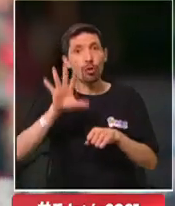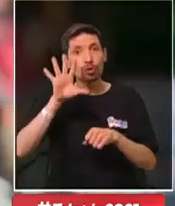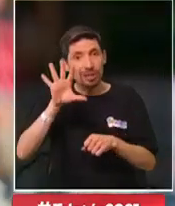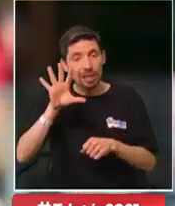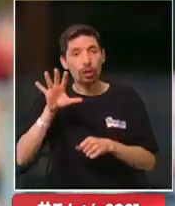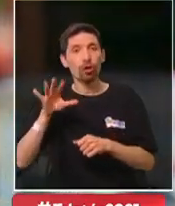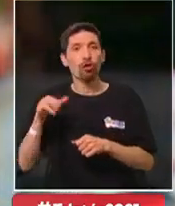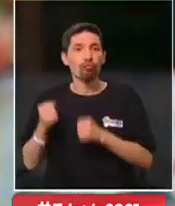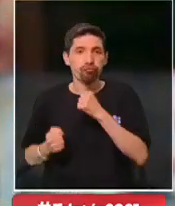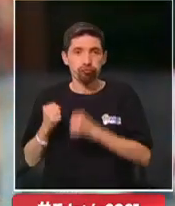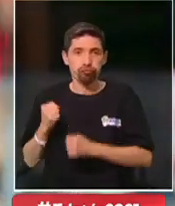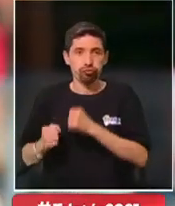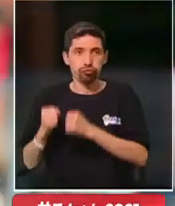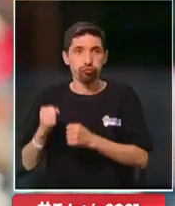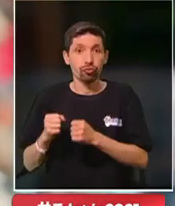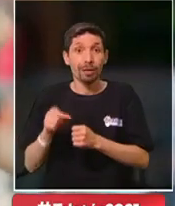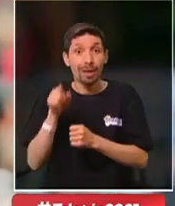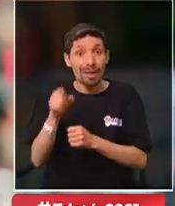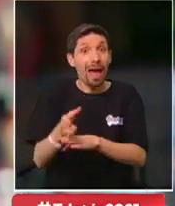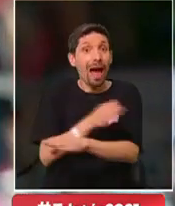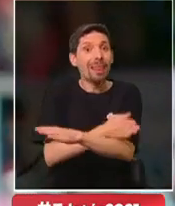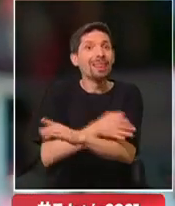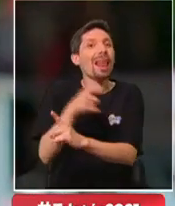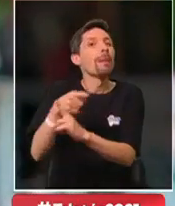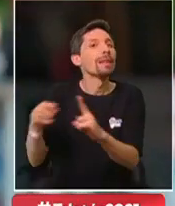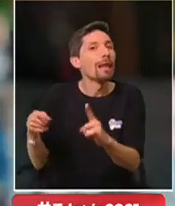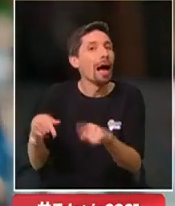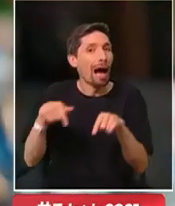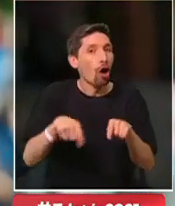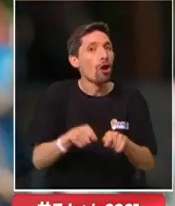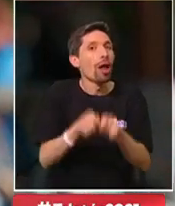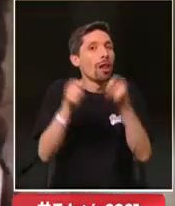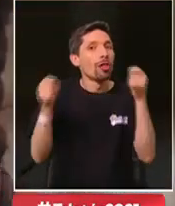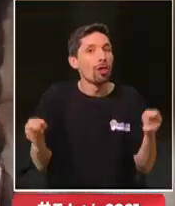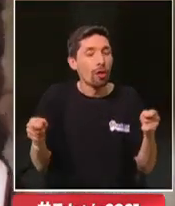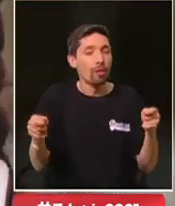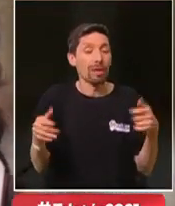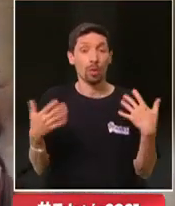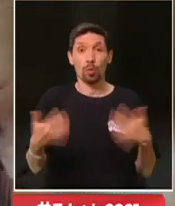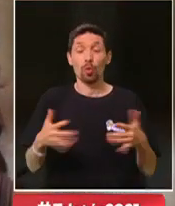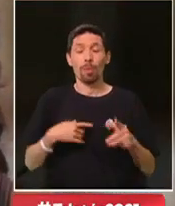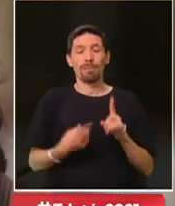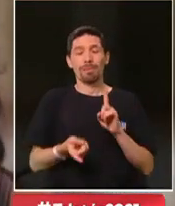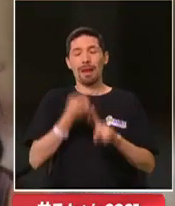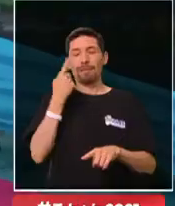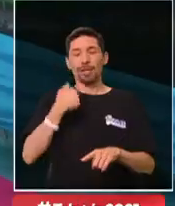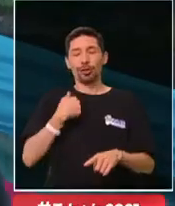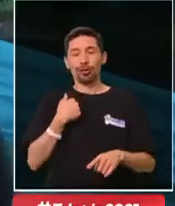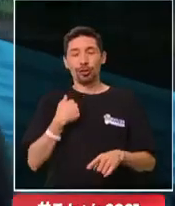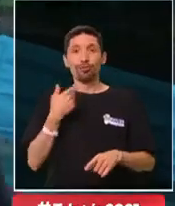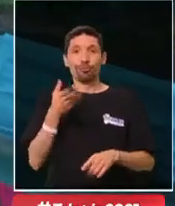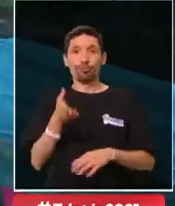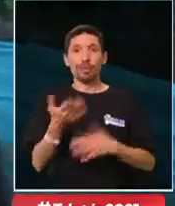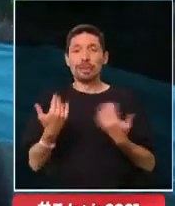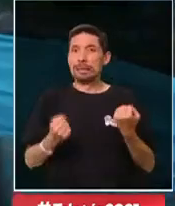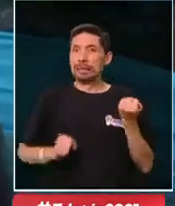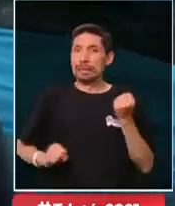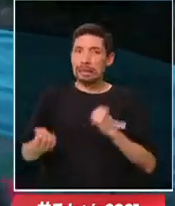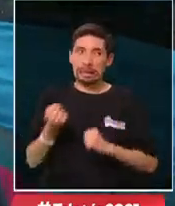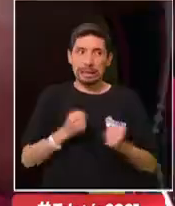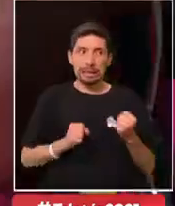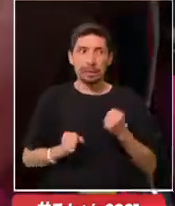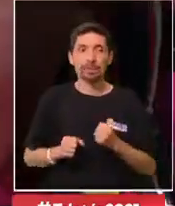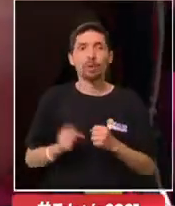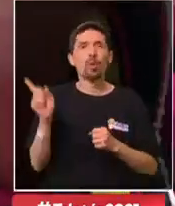pedestría. La mitad de eso es lo que competía ella. Y es la primera vez que compito en esa distancia, entonces yo creo que eso es lo que me tiene nerviosa. Últimos